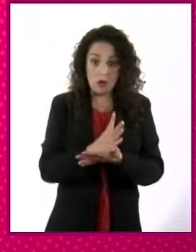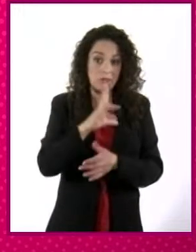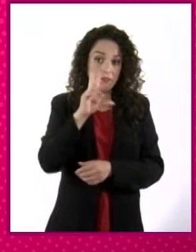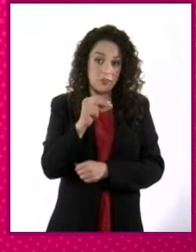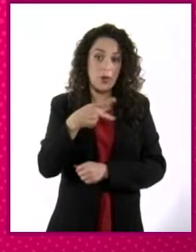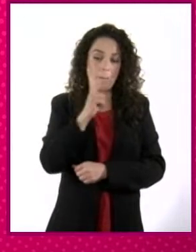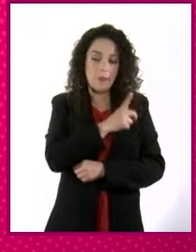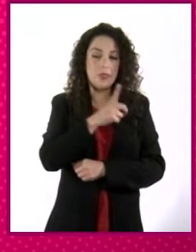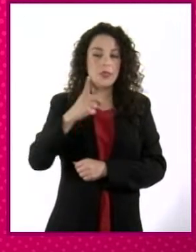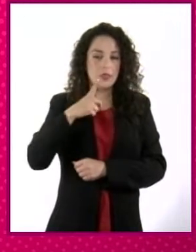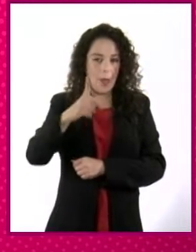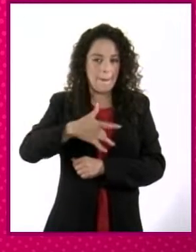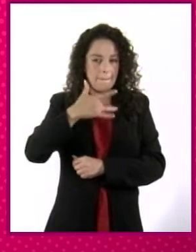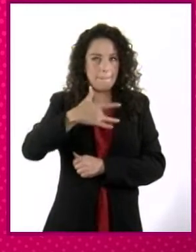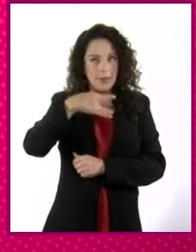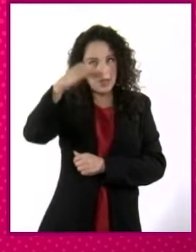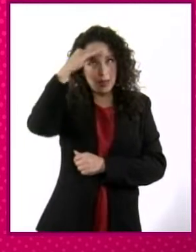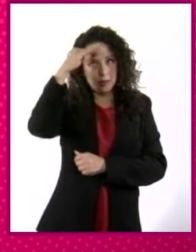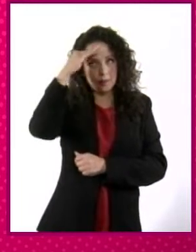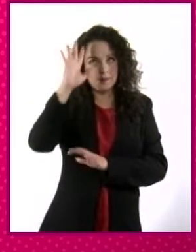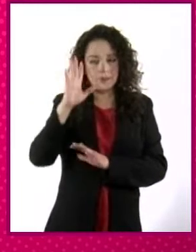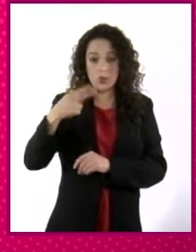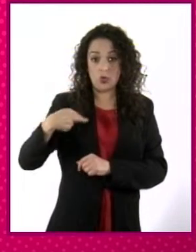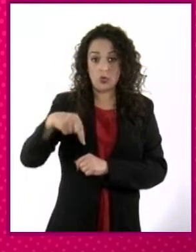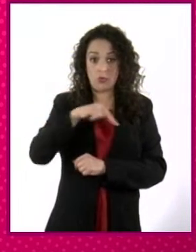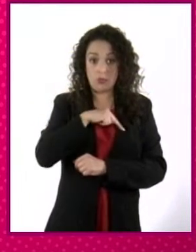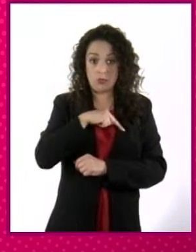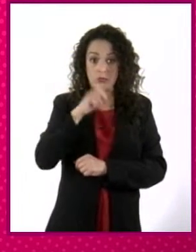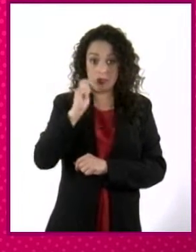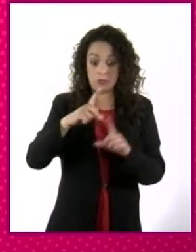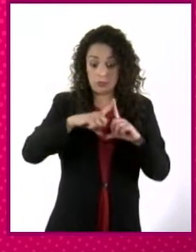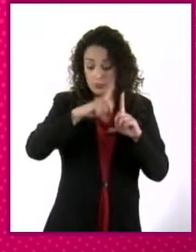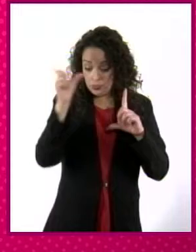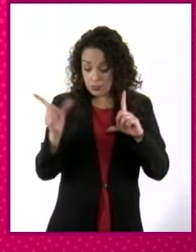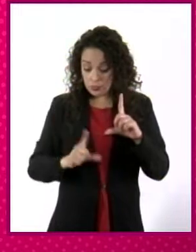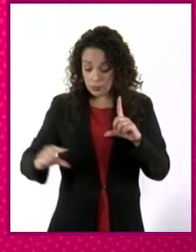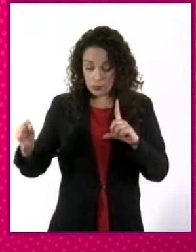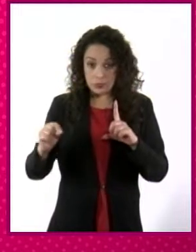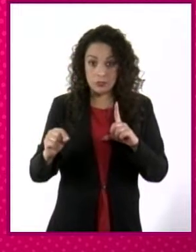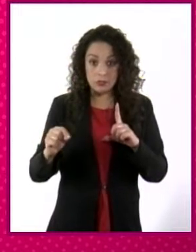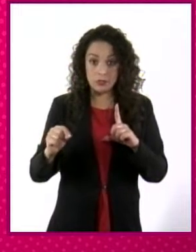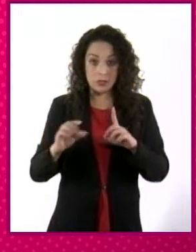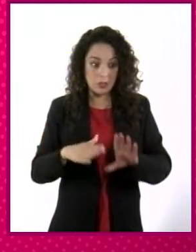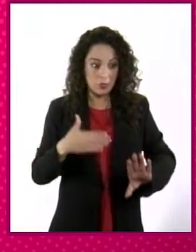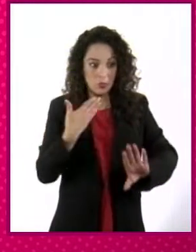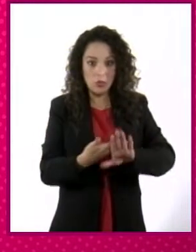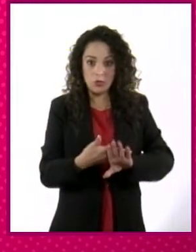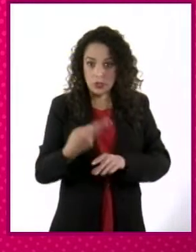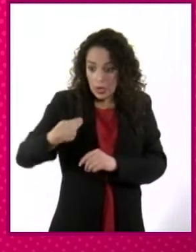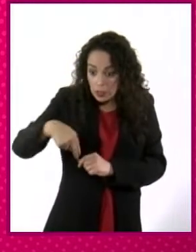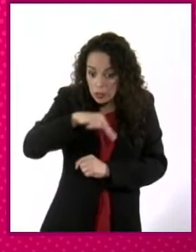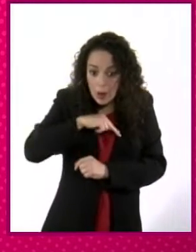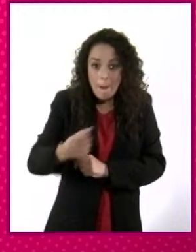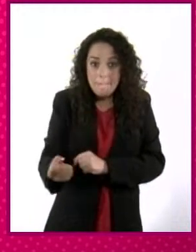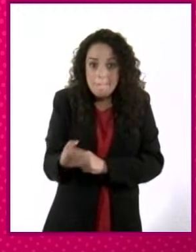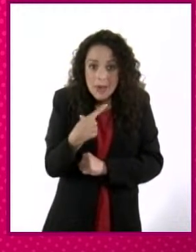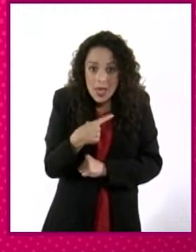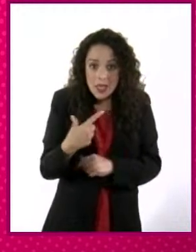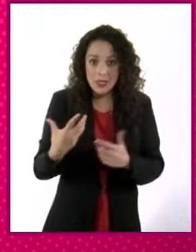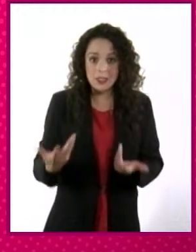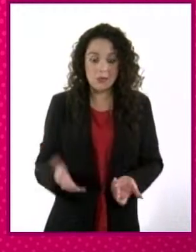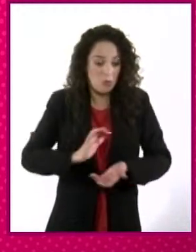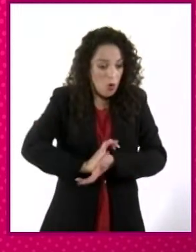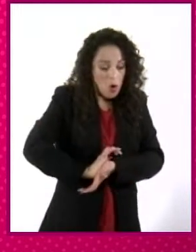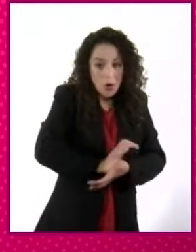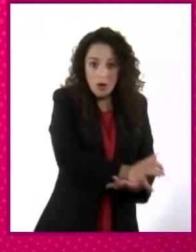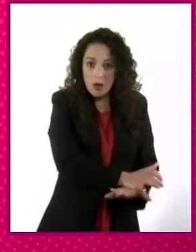debemos de pensar que nosotros como nación estamos siendo racistas contra nosotros mismos, porque la mayor parte de